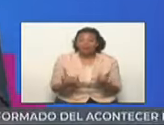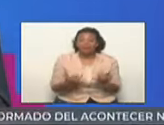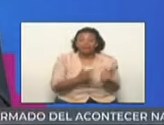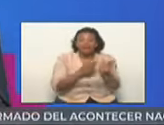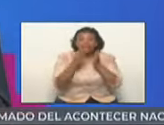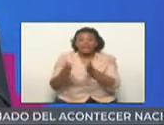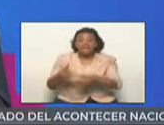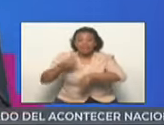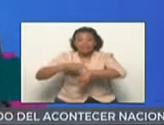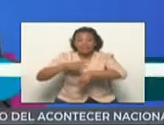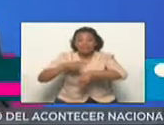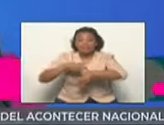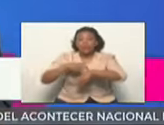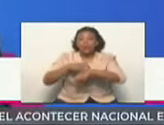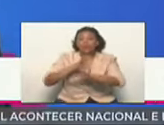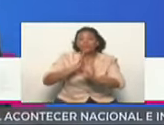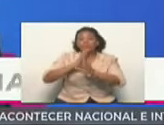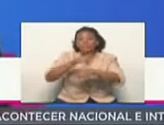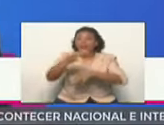La ciencia.